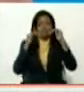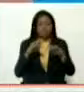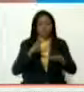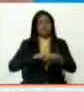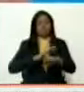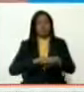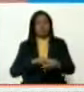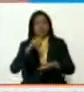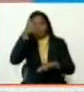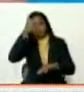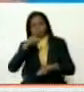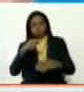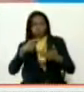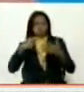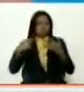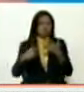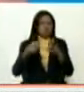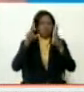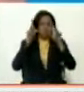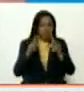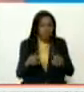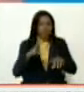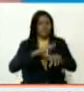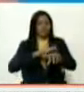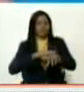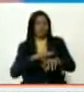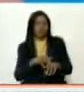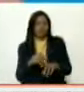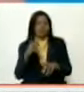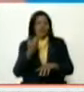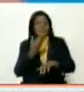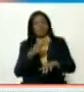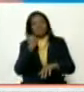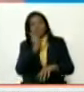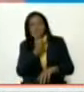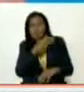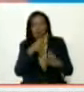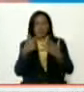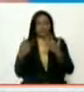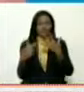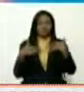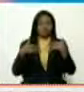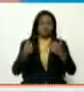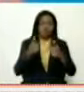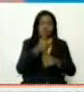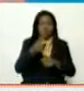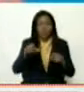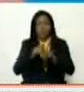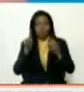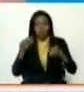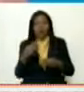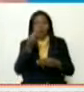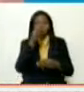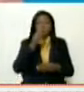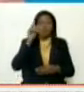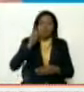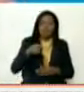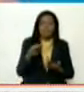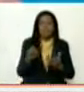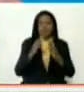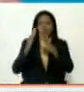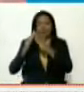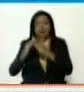cirugía, consulta, exámenes médicos, para las enfermedades crónicas, para los demás casos de salud, para la alimentación, para las